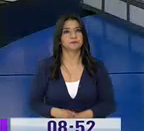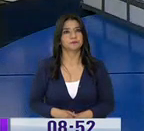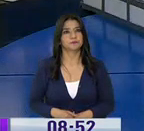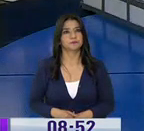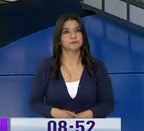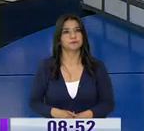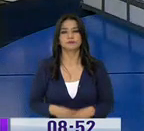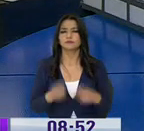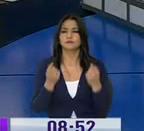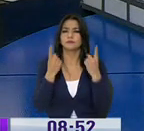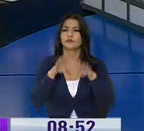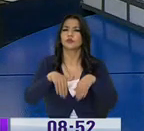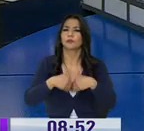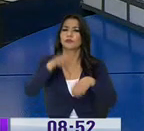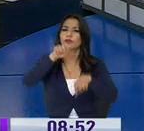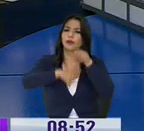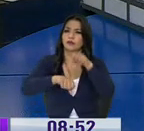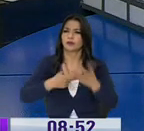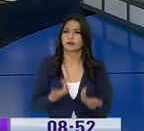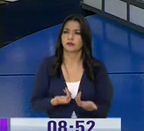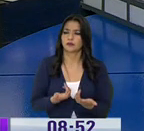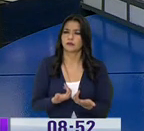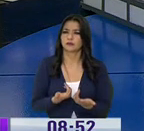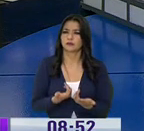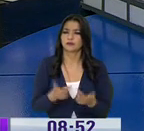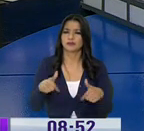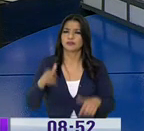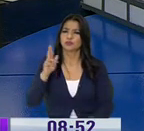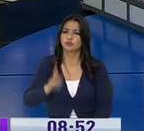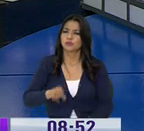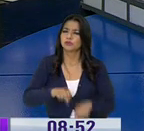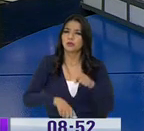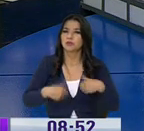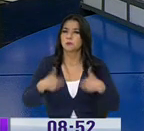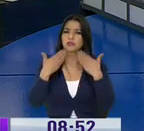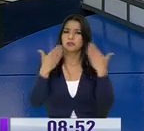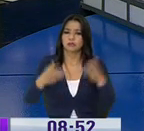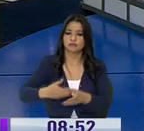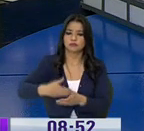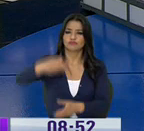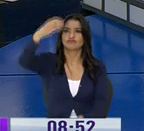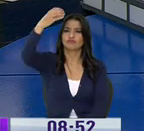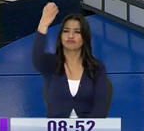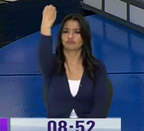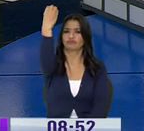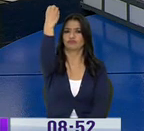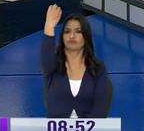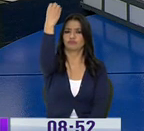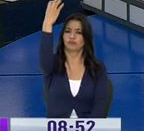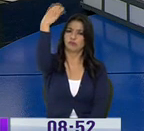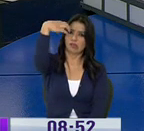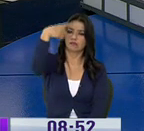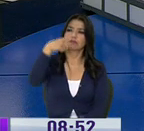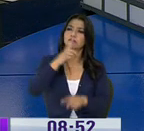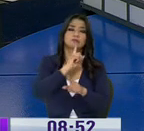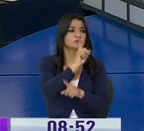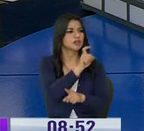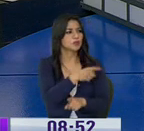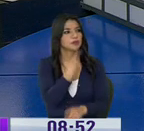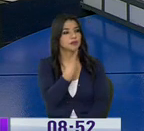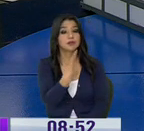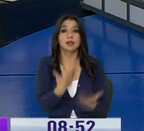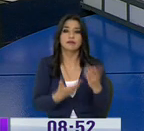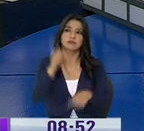lo que yo no entiendo es cómo los semáforos aquí en el sur les dañan. La ciudadana, una de las ciudadanas a las que le preguntamos decía que puede